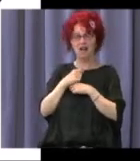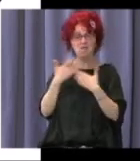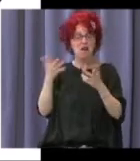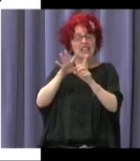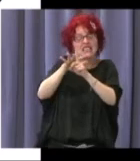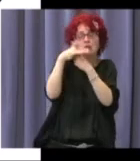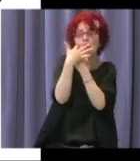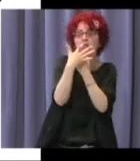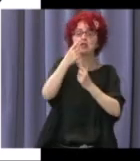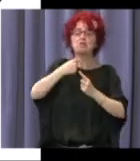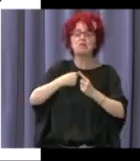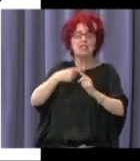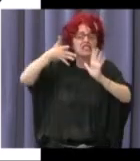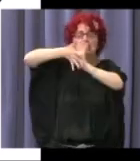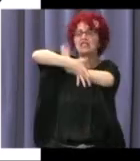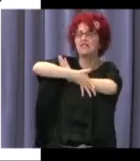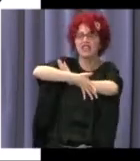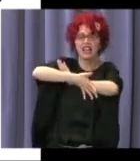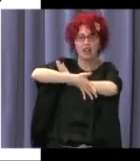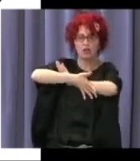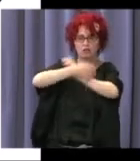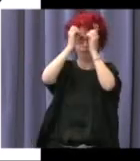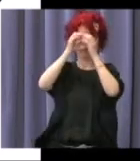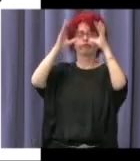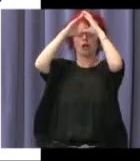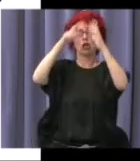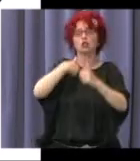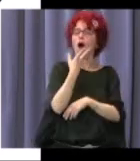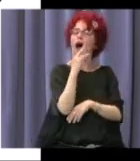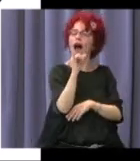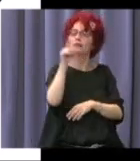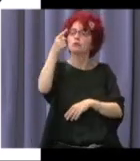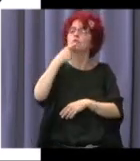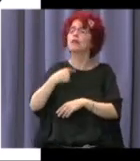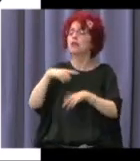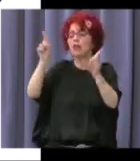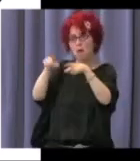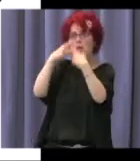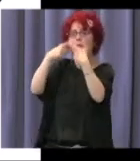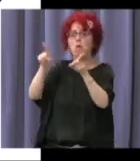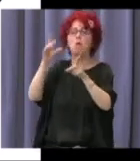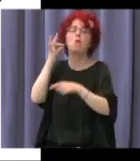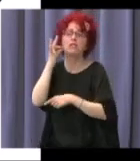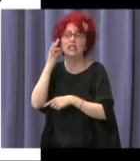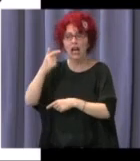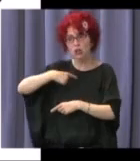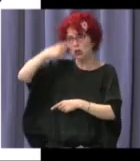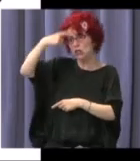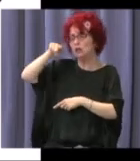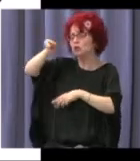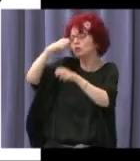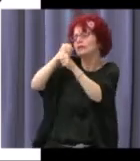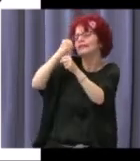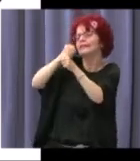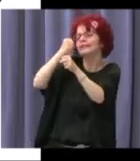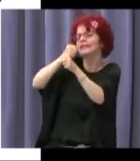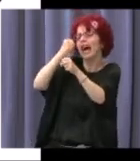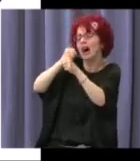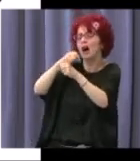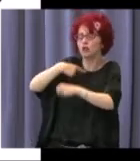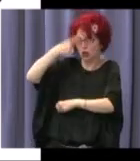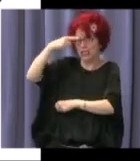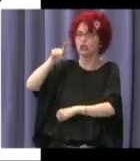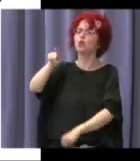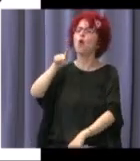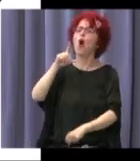contexto te dice qué significado hay. Si te he preguntado qué eres y me dices que eres música, pues sé que te dedica a la música, porque no eres do, re, mi, fa, sol, la, si.